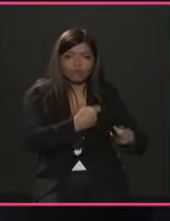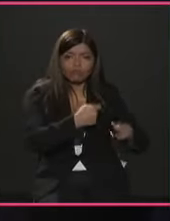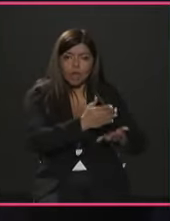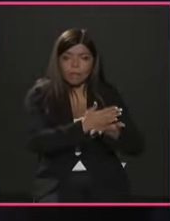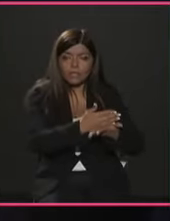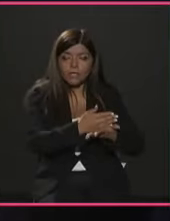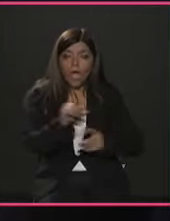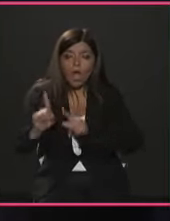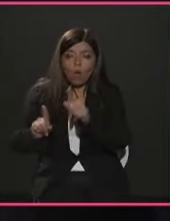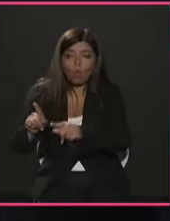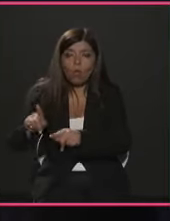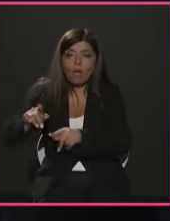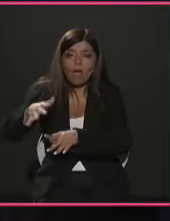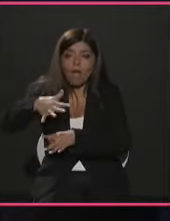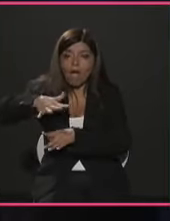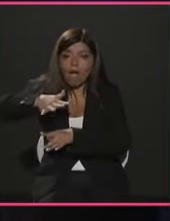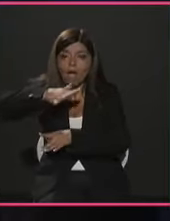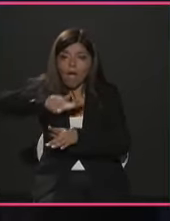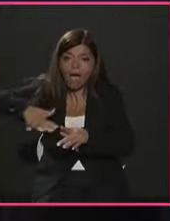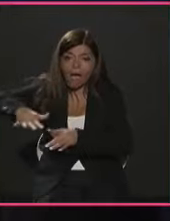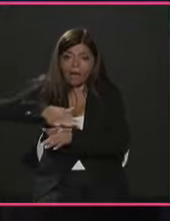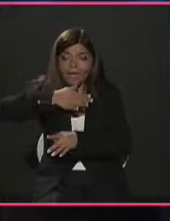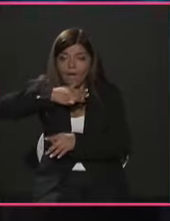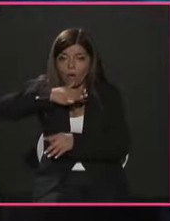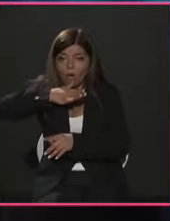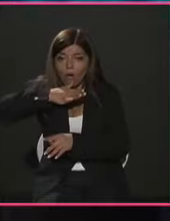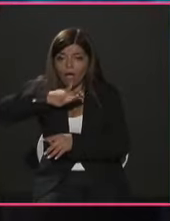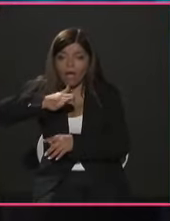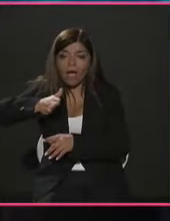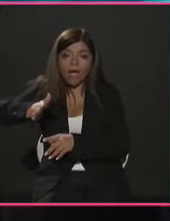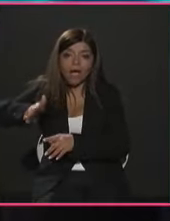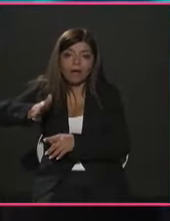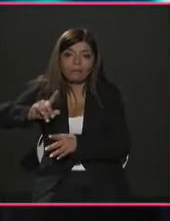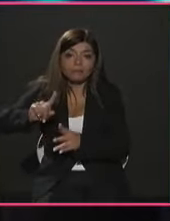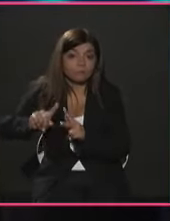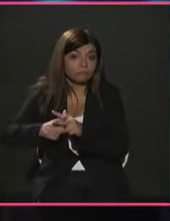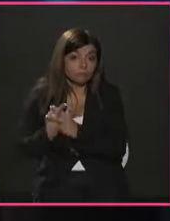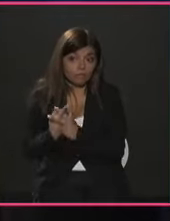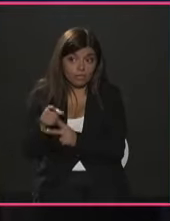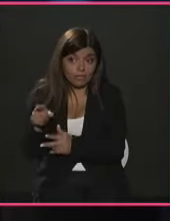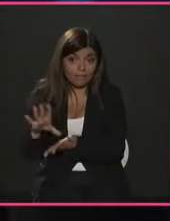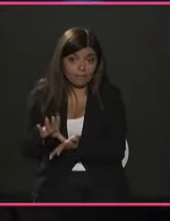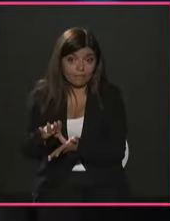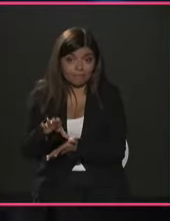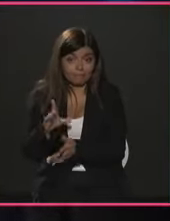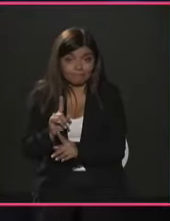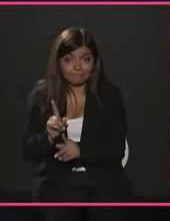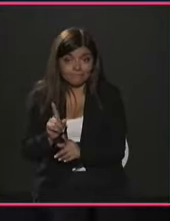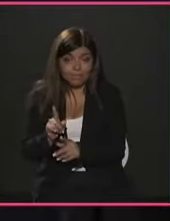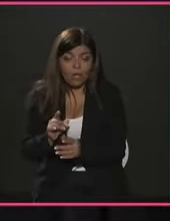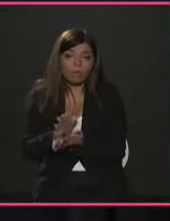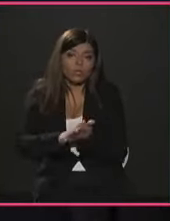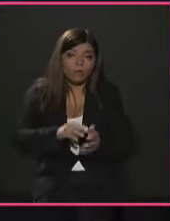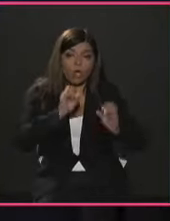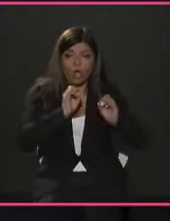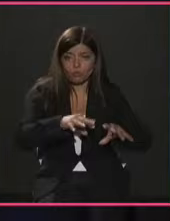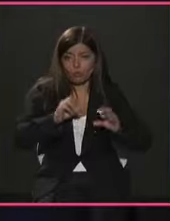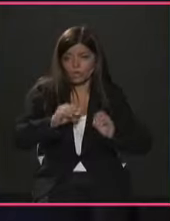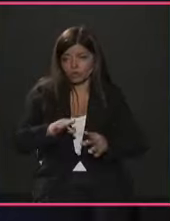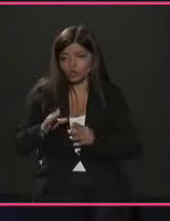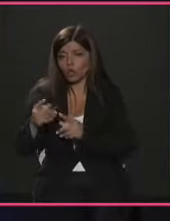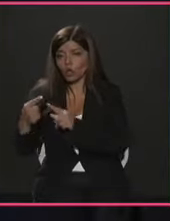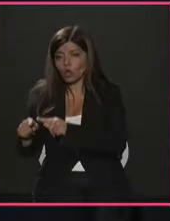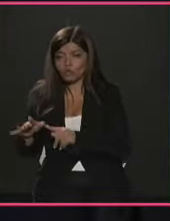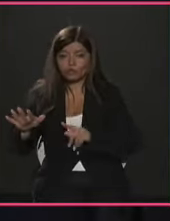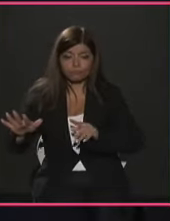agua que no se pone una como prioridad de la nación en términos de la educación o de otros